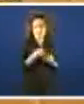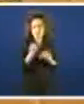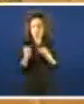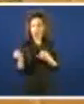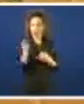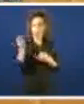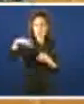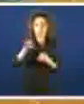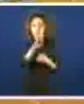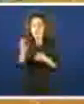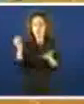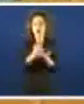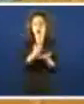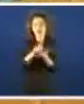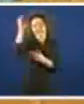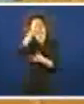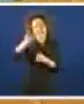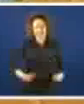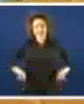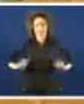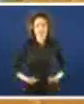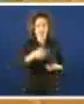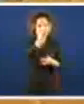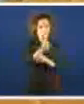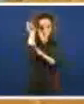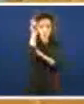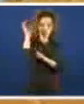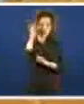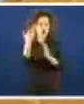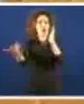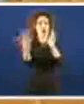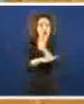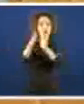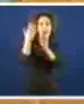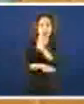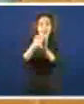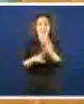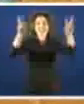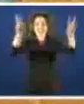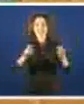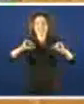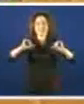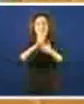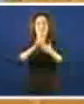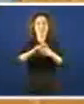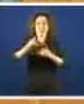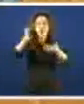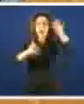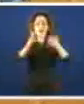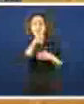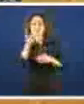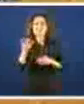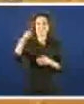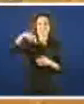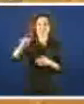clase de Ciencias Naturales e estaba o profesor explicando zoología e estaba explicando la hiena. E o profesor